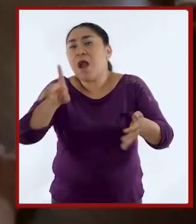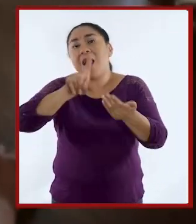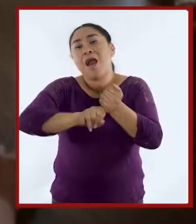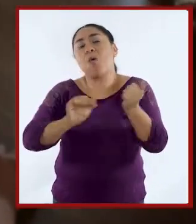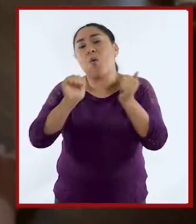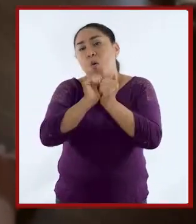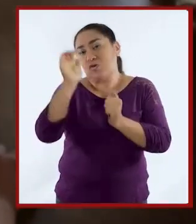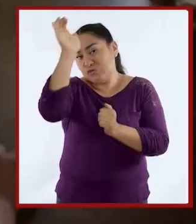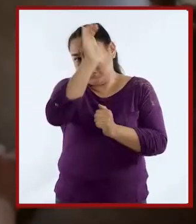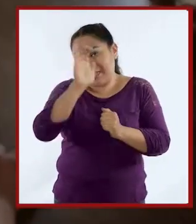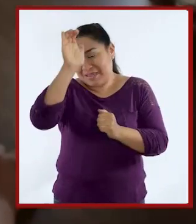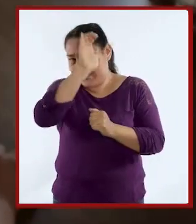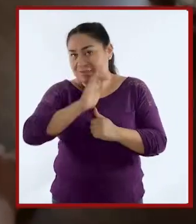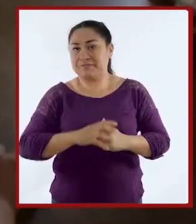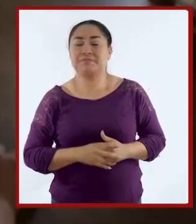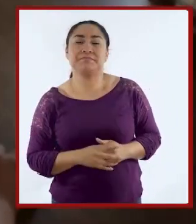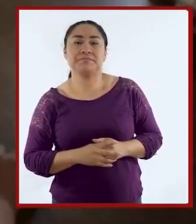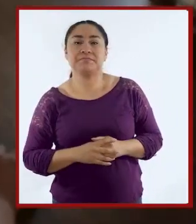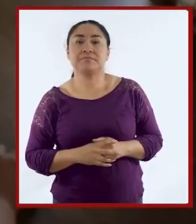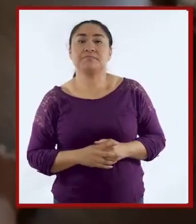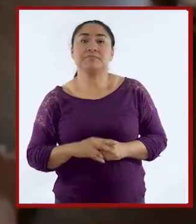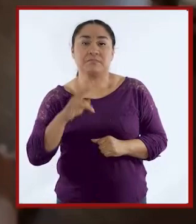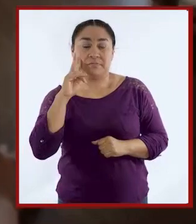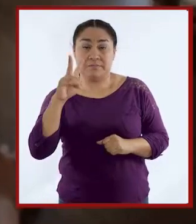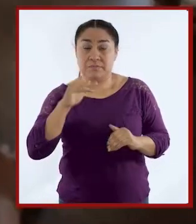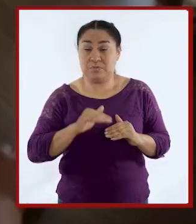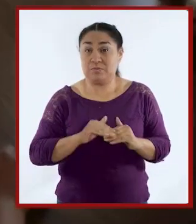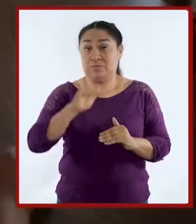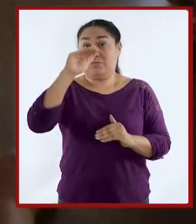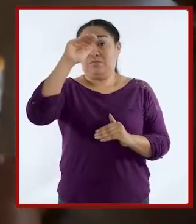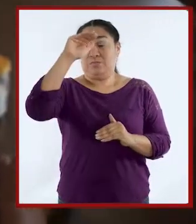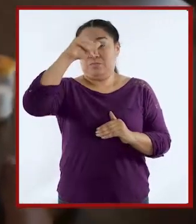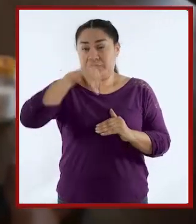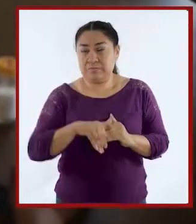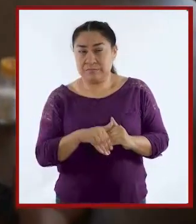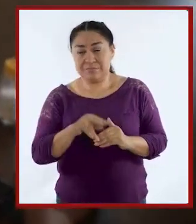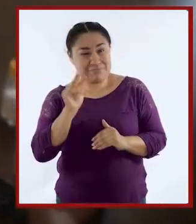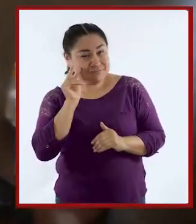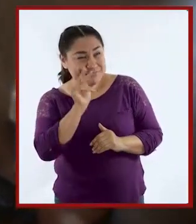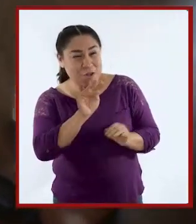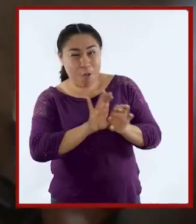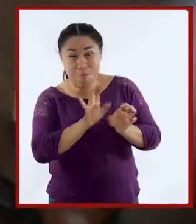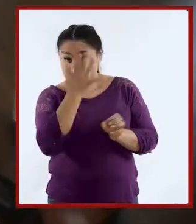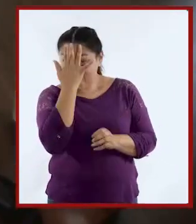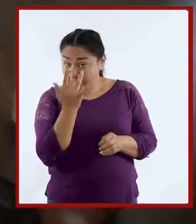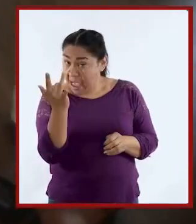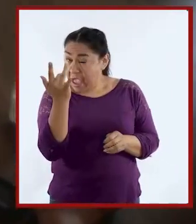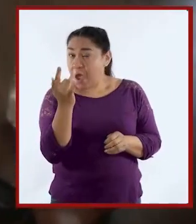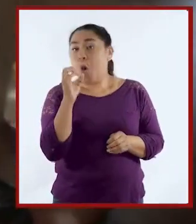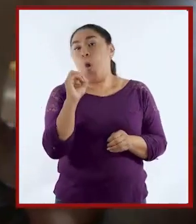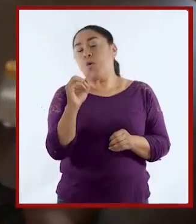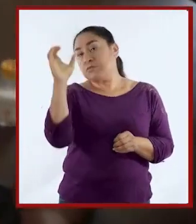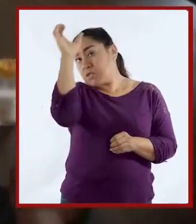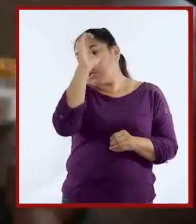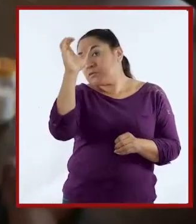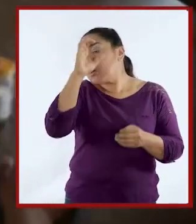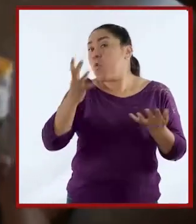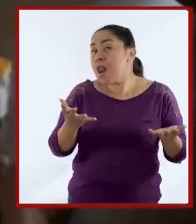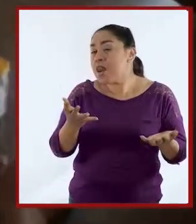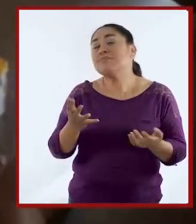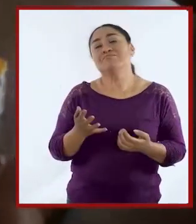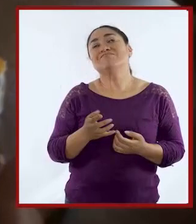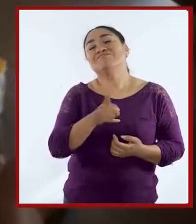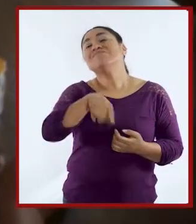A ver, todos, baja y sube. ¿Será esto un truco? ¿Será esto magia? ¿O será algo de